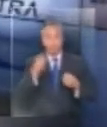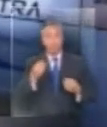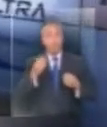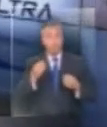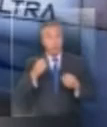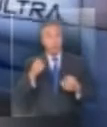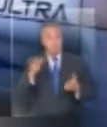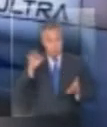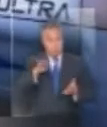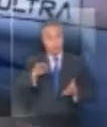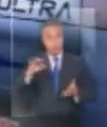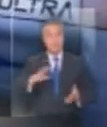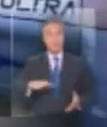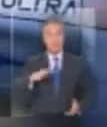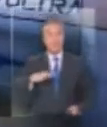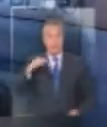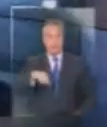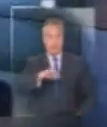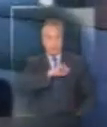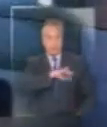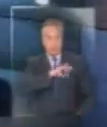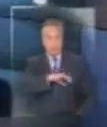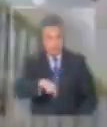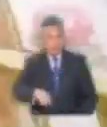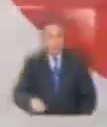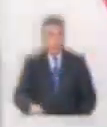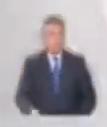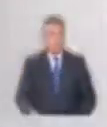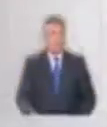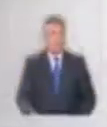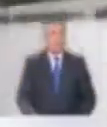de la aeronáutica civil en nuestro país.